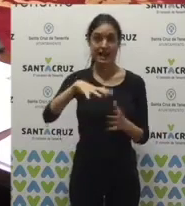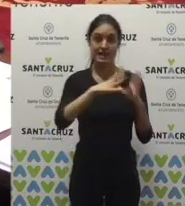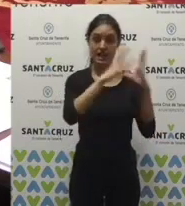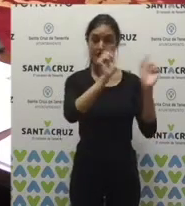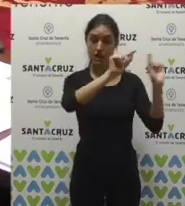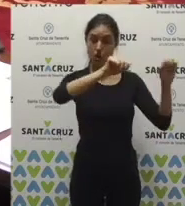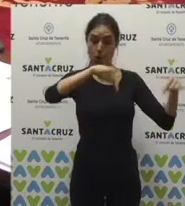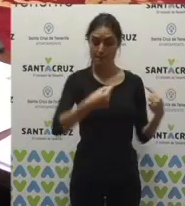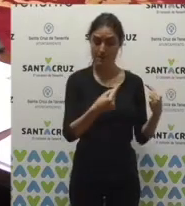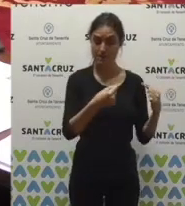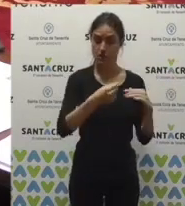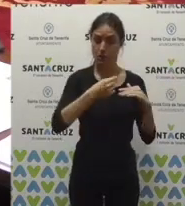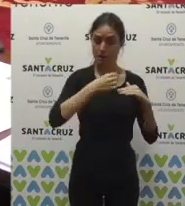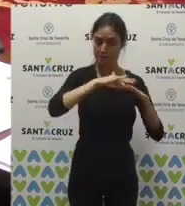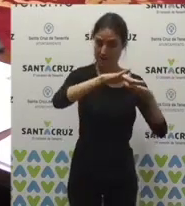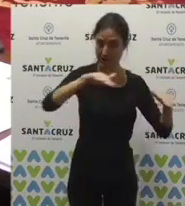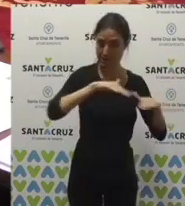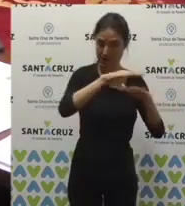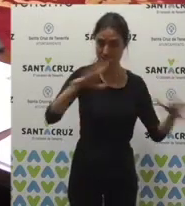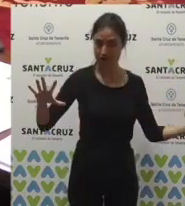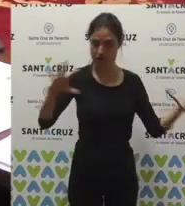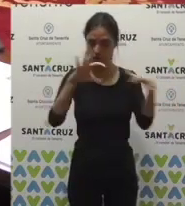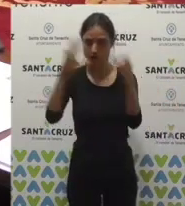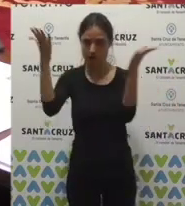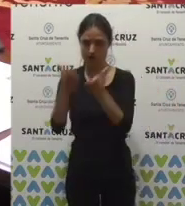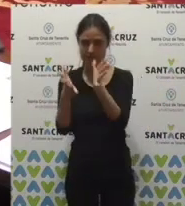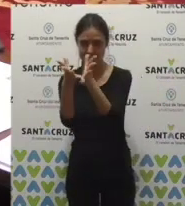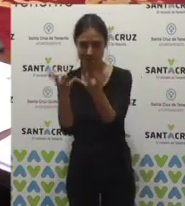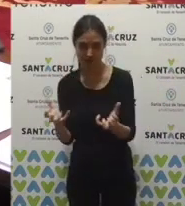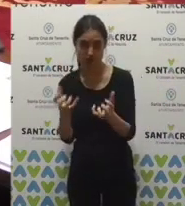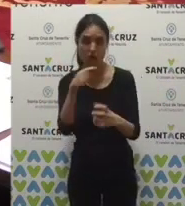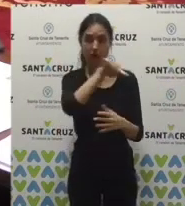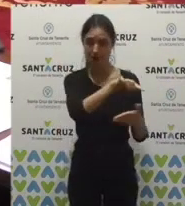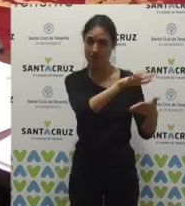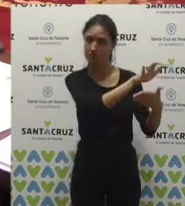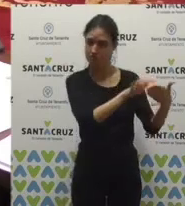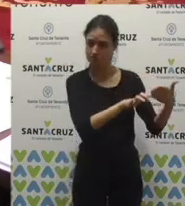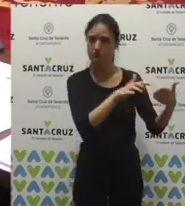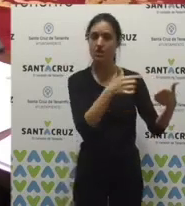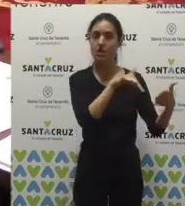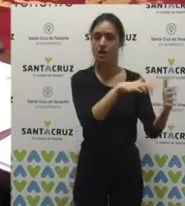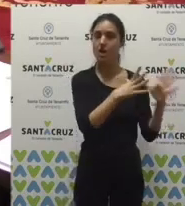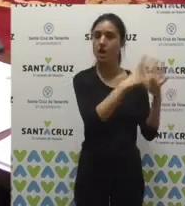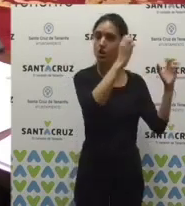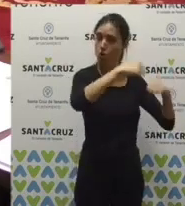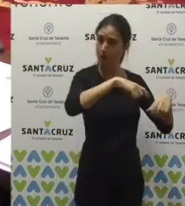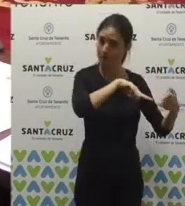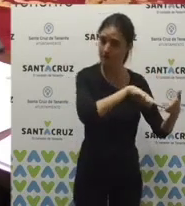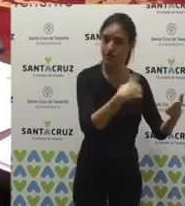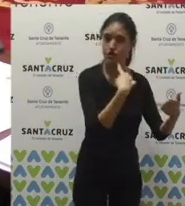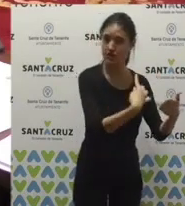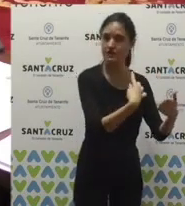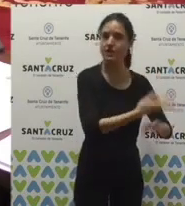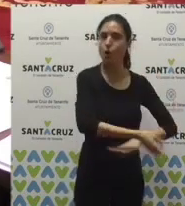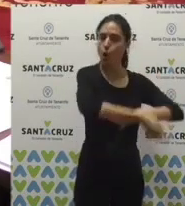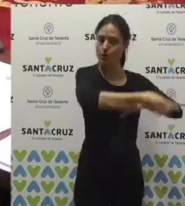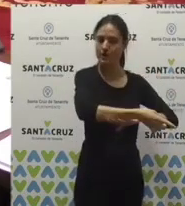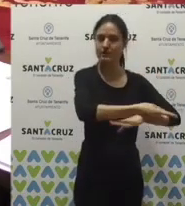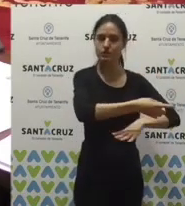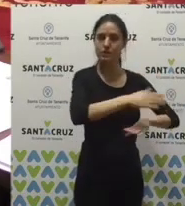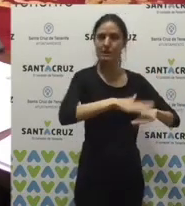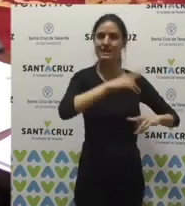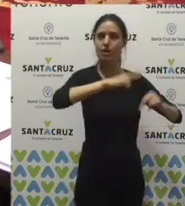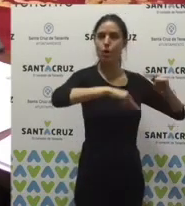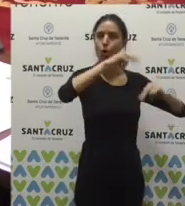playa de valleseco y contiene este convenio contiene la obligación de hacer obras en el sistema